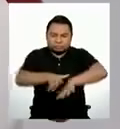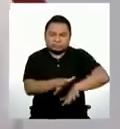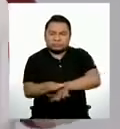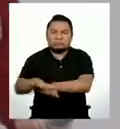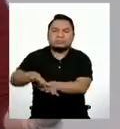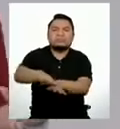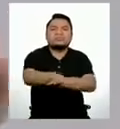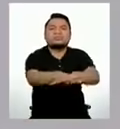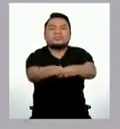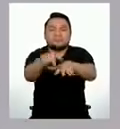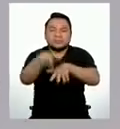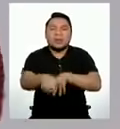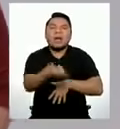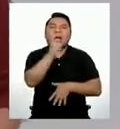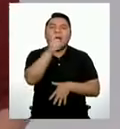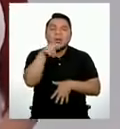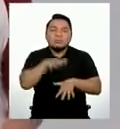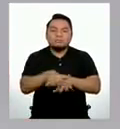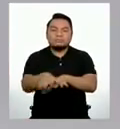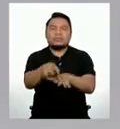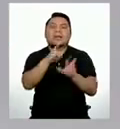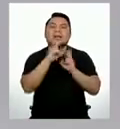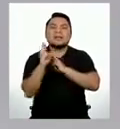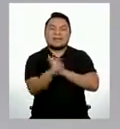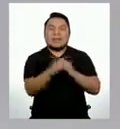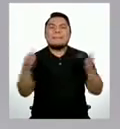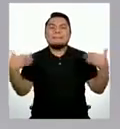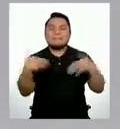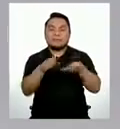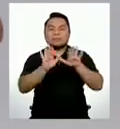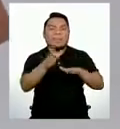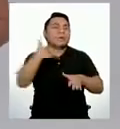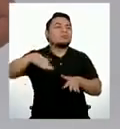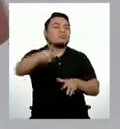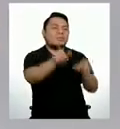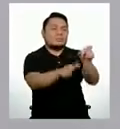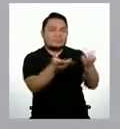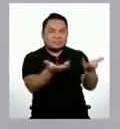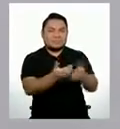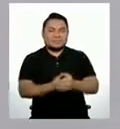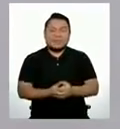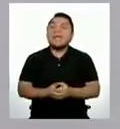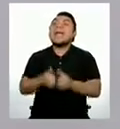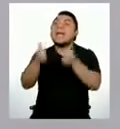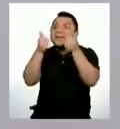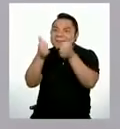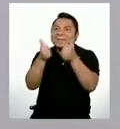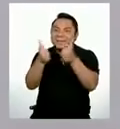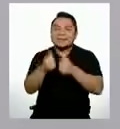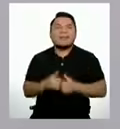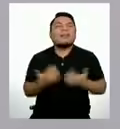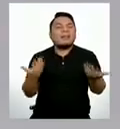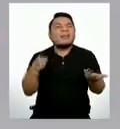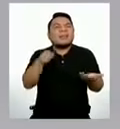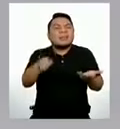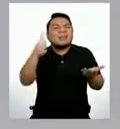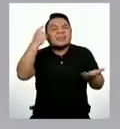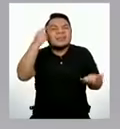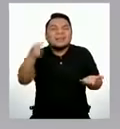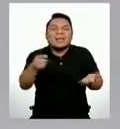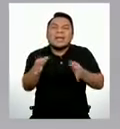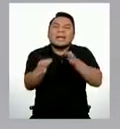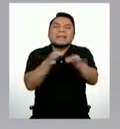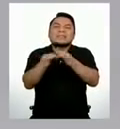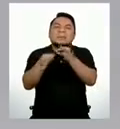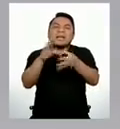peces y agua a toda la población. Muy bien. ¿Qué fenómeno o elemento de la naturaleza trata